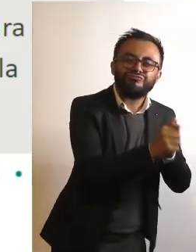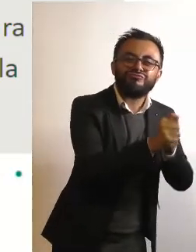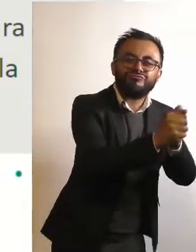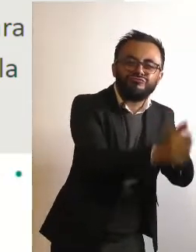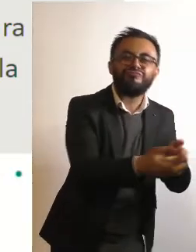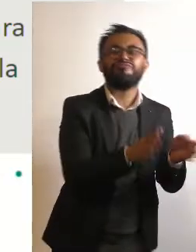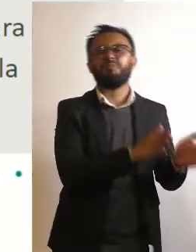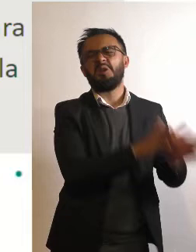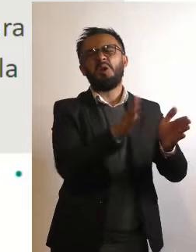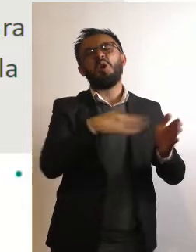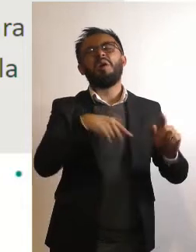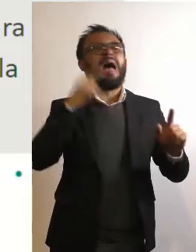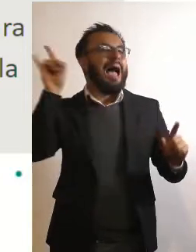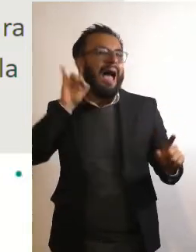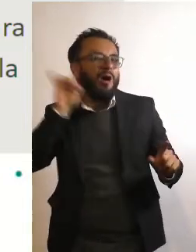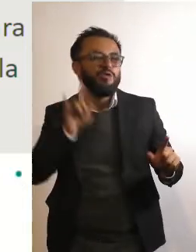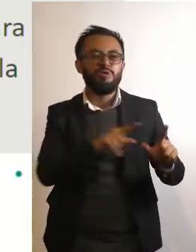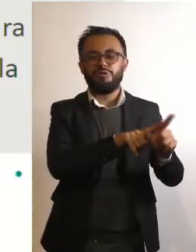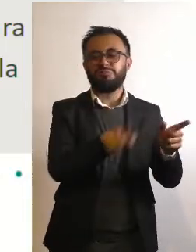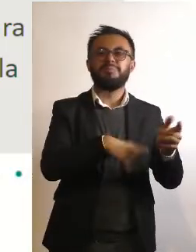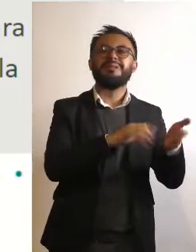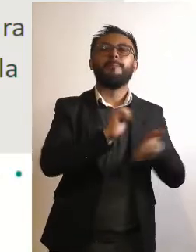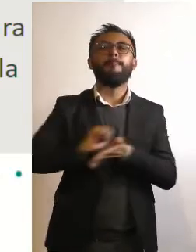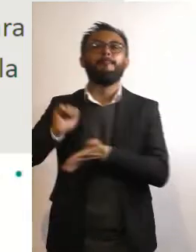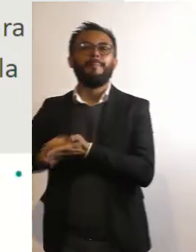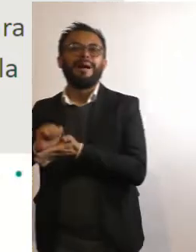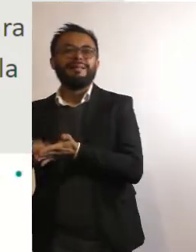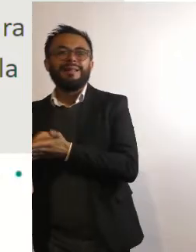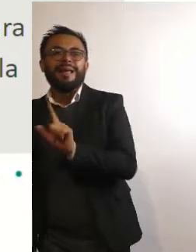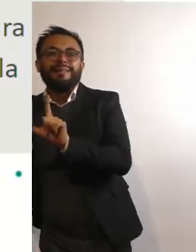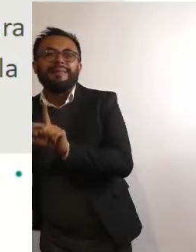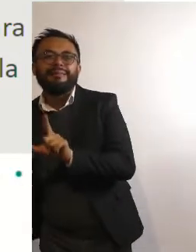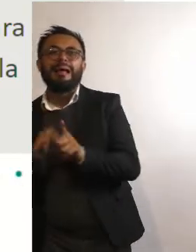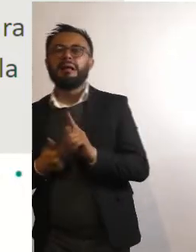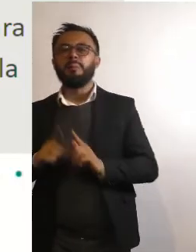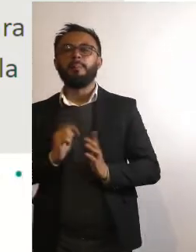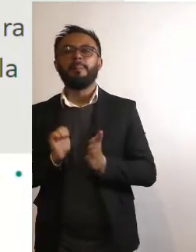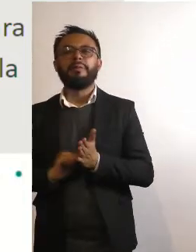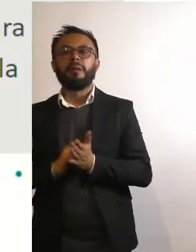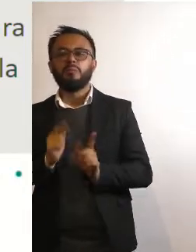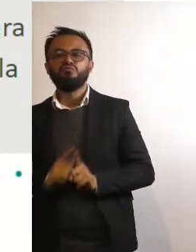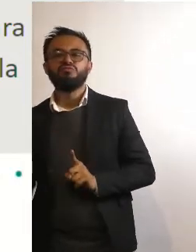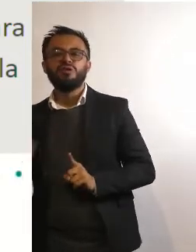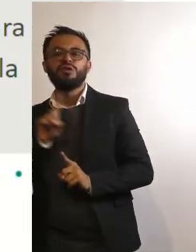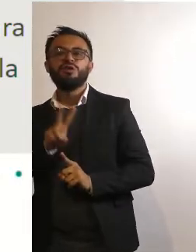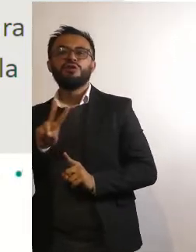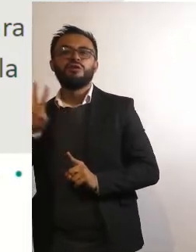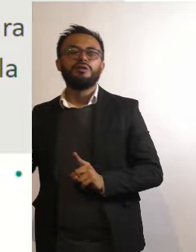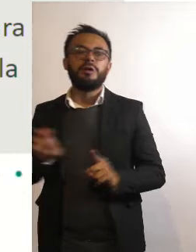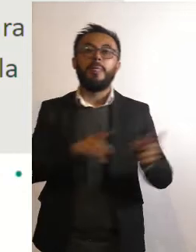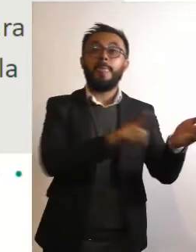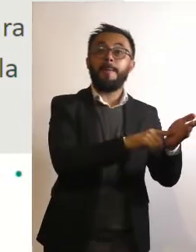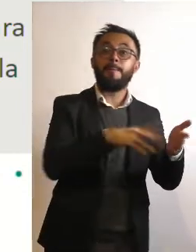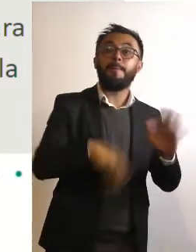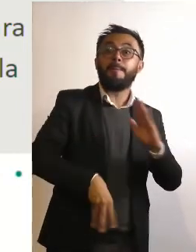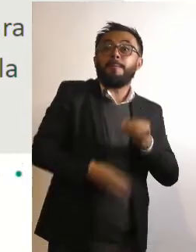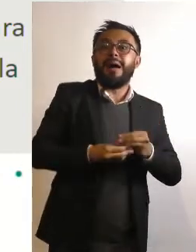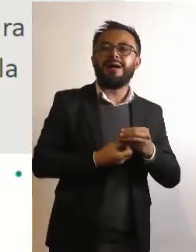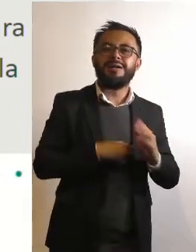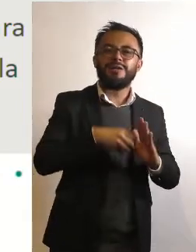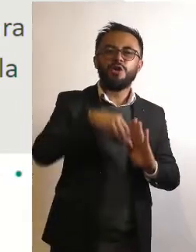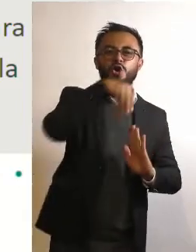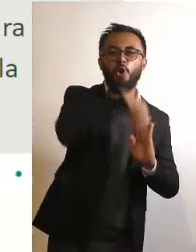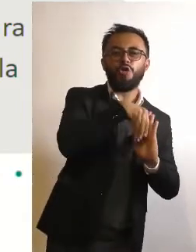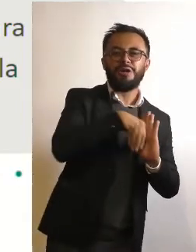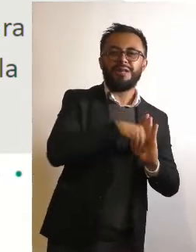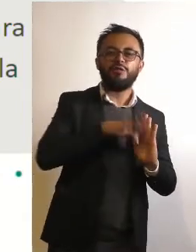con 228 materiales digitales o gamificados, y con 15 contenidos psicopedagógicos